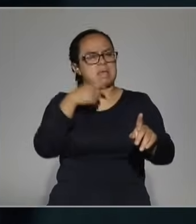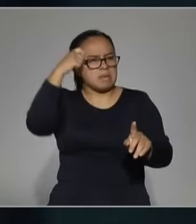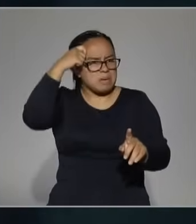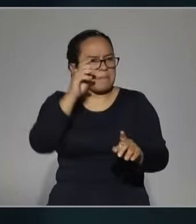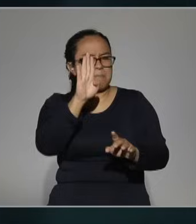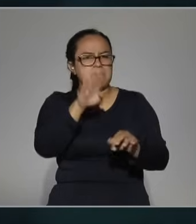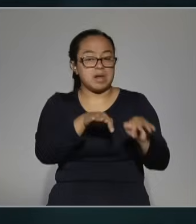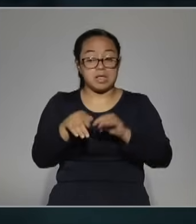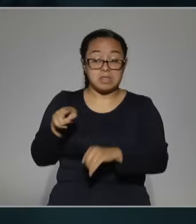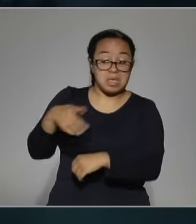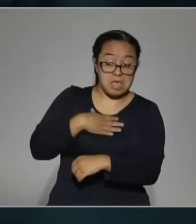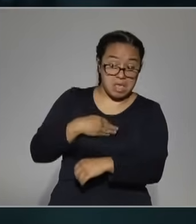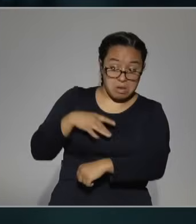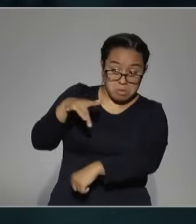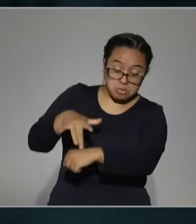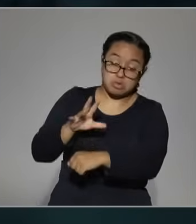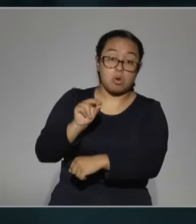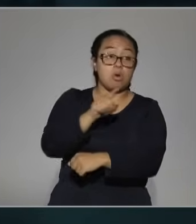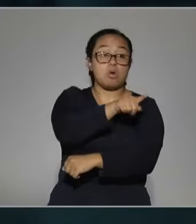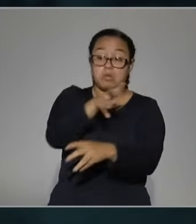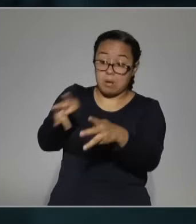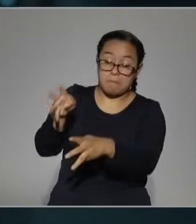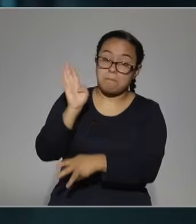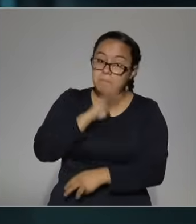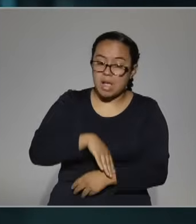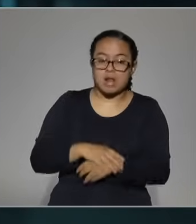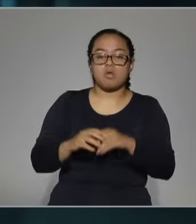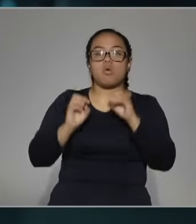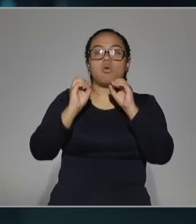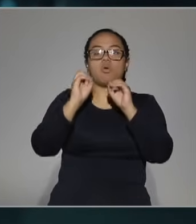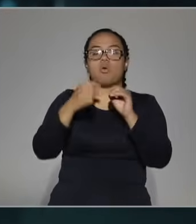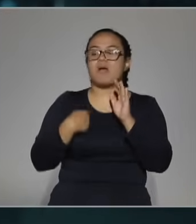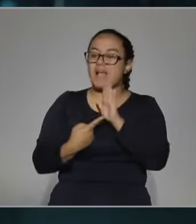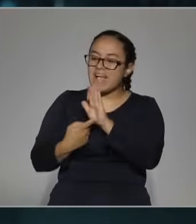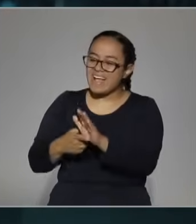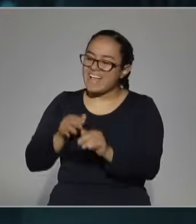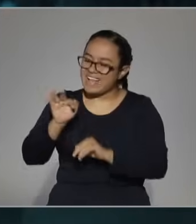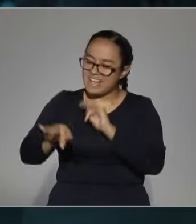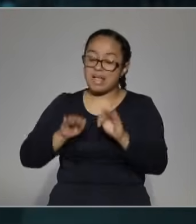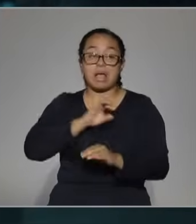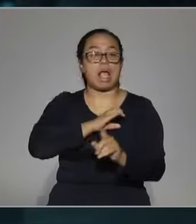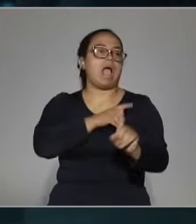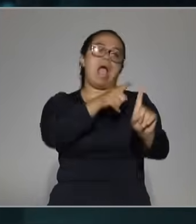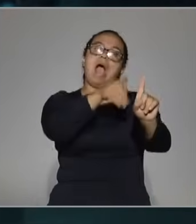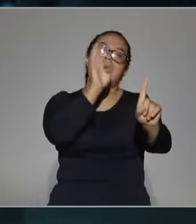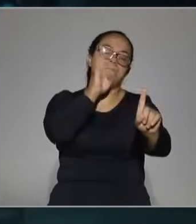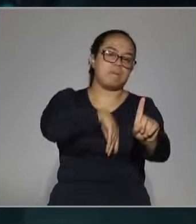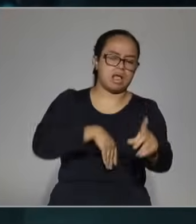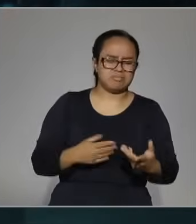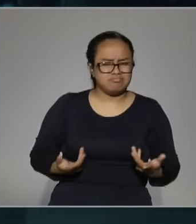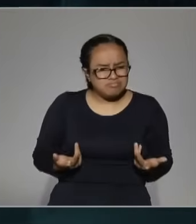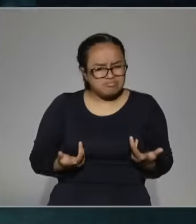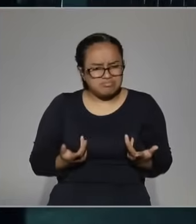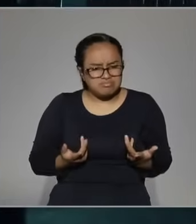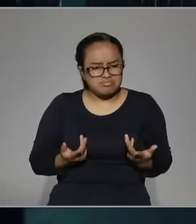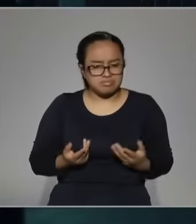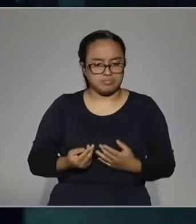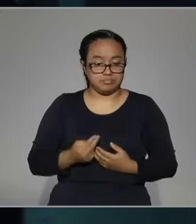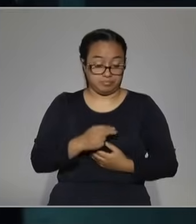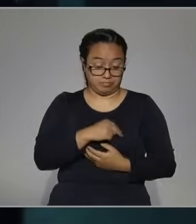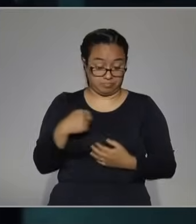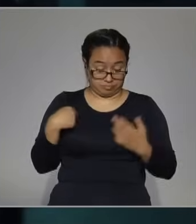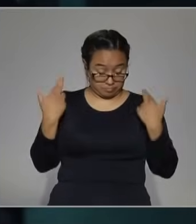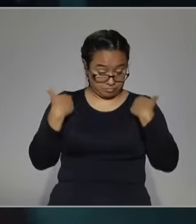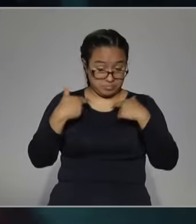de tocar a los niños, si los regañas mal, si les muestro algún afecto de cariño también está mal. Entonces a nosotros